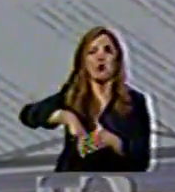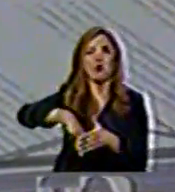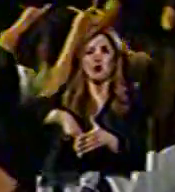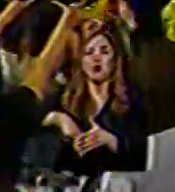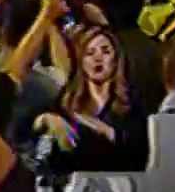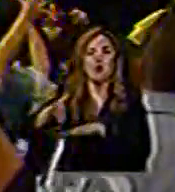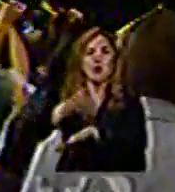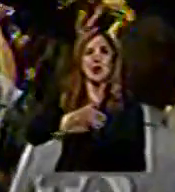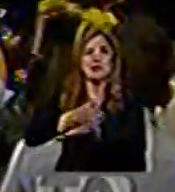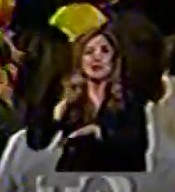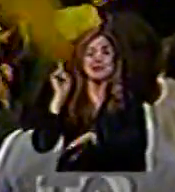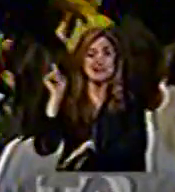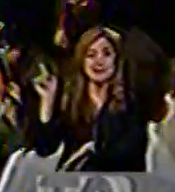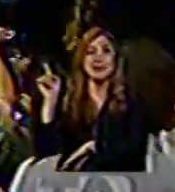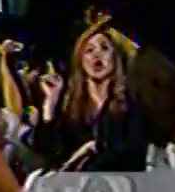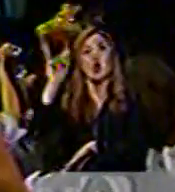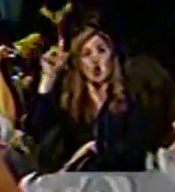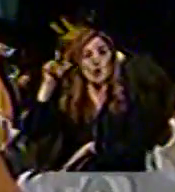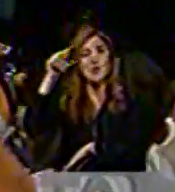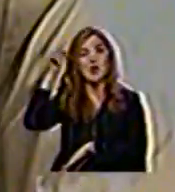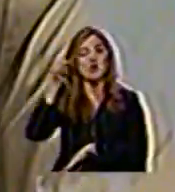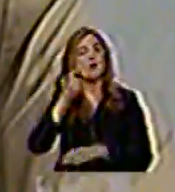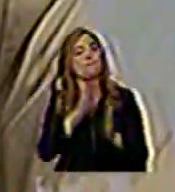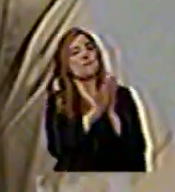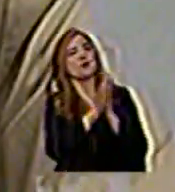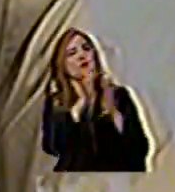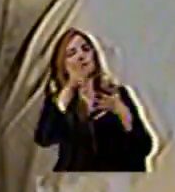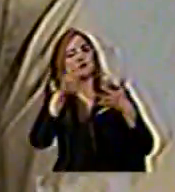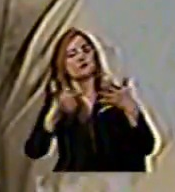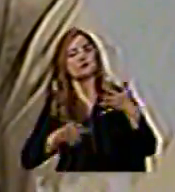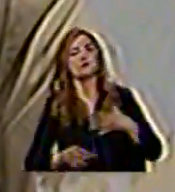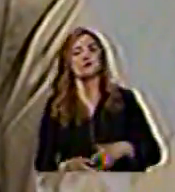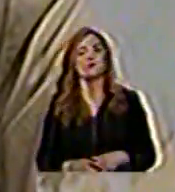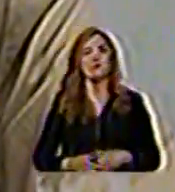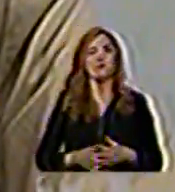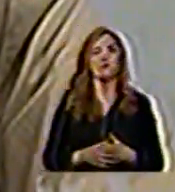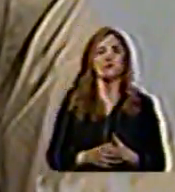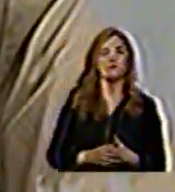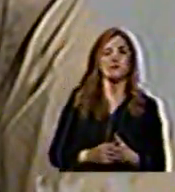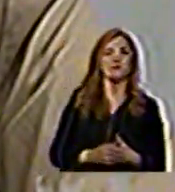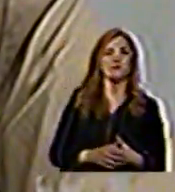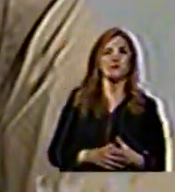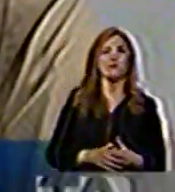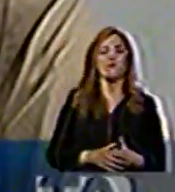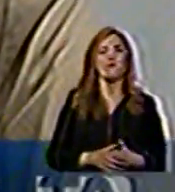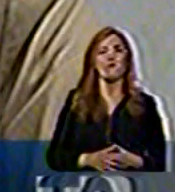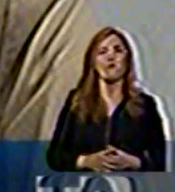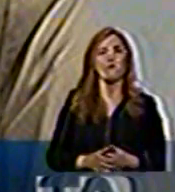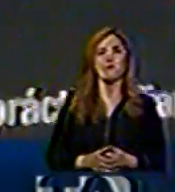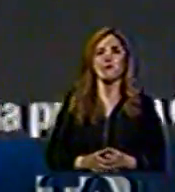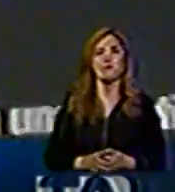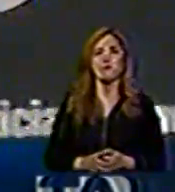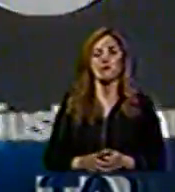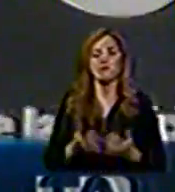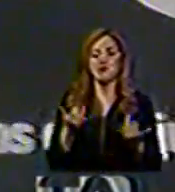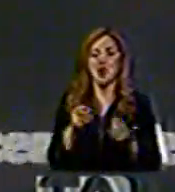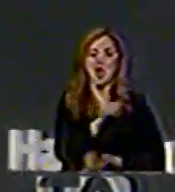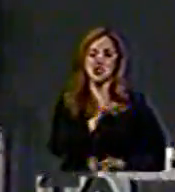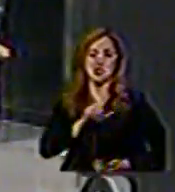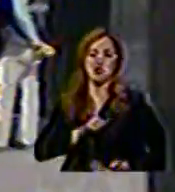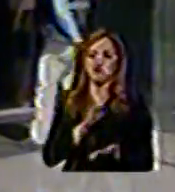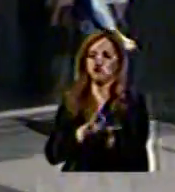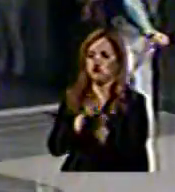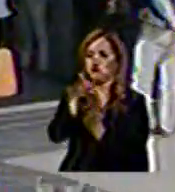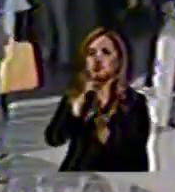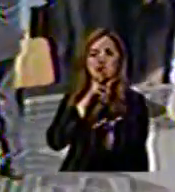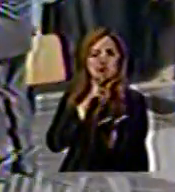los pedidos que le llegaron desde Carondelet. ¿Cuál fue su pecado? Actuar con honestidad. La denuncia involucra